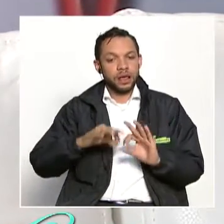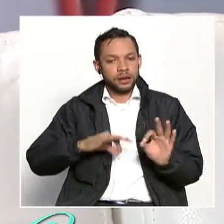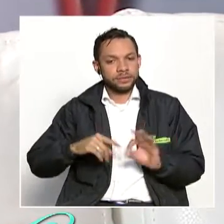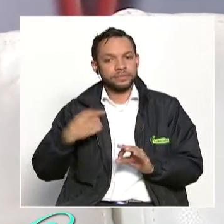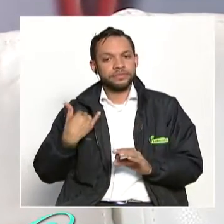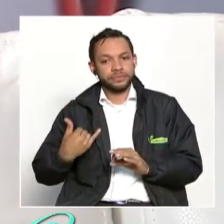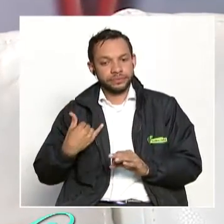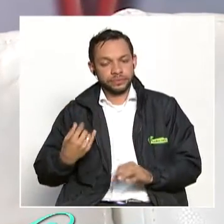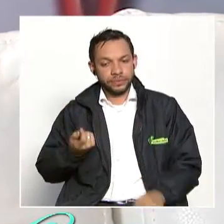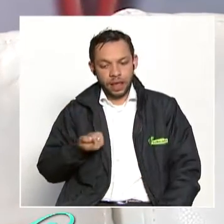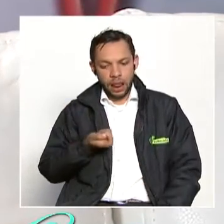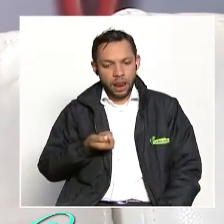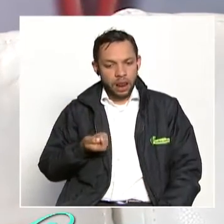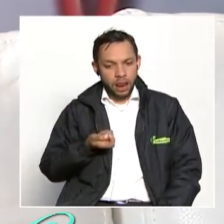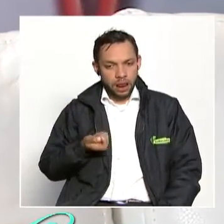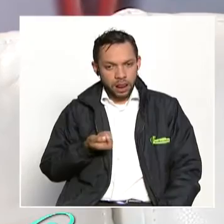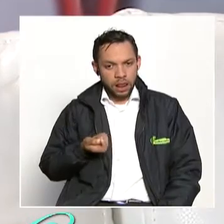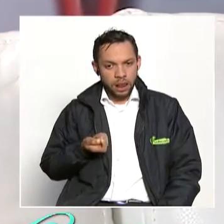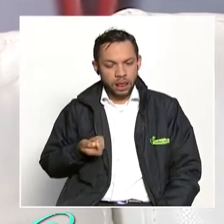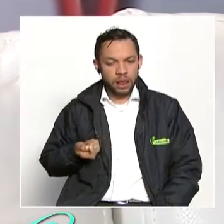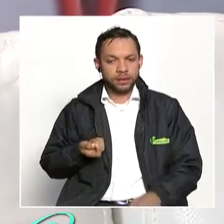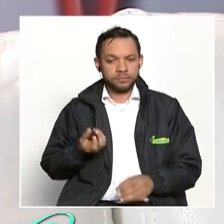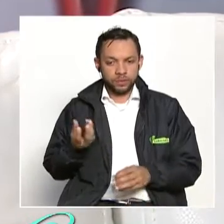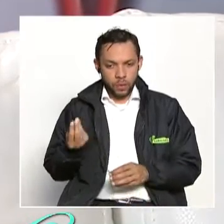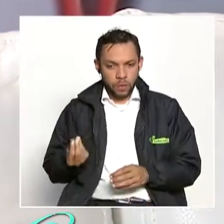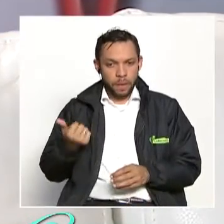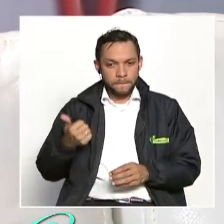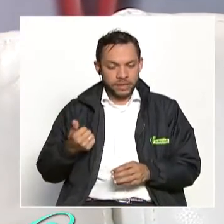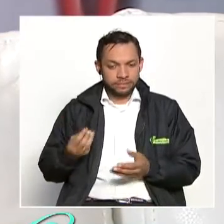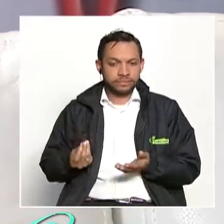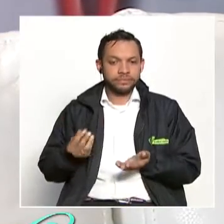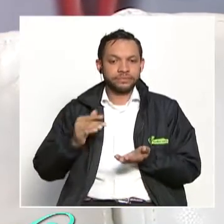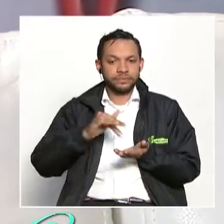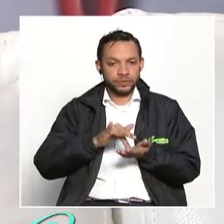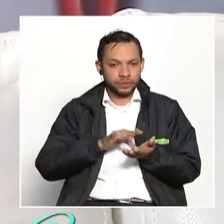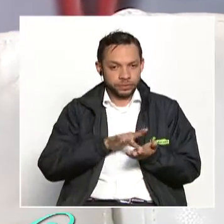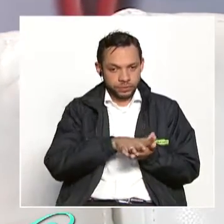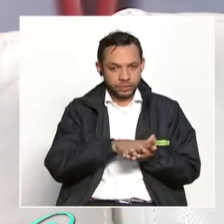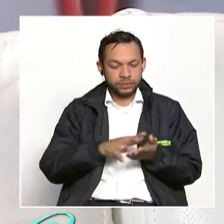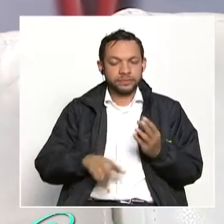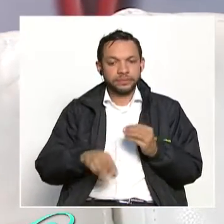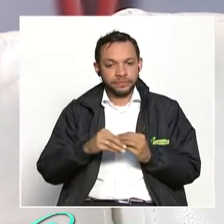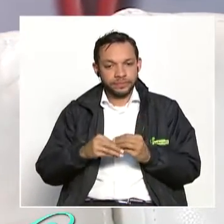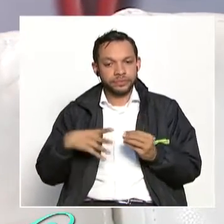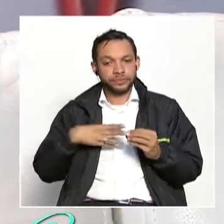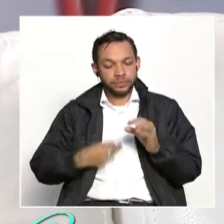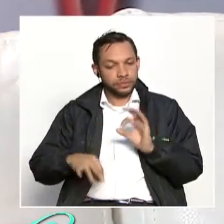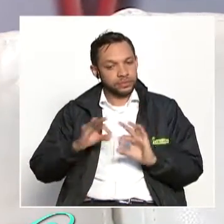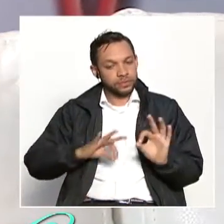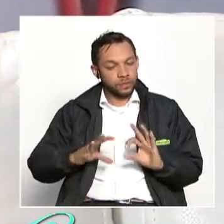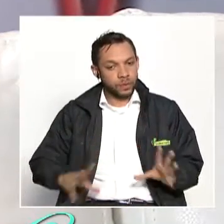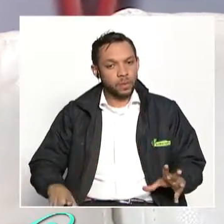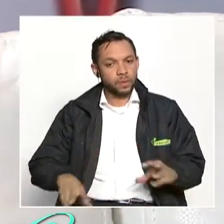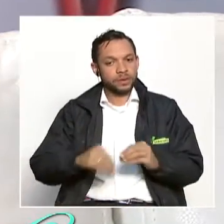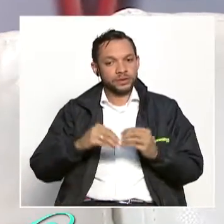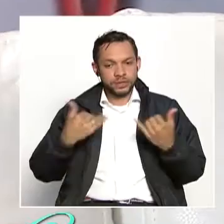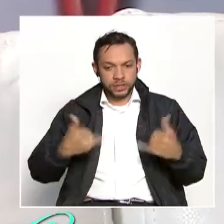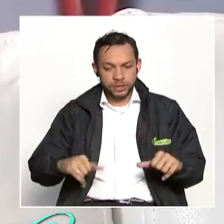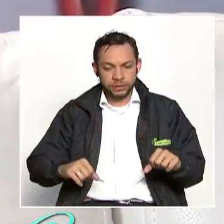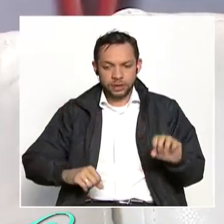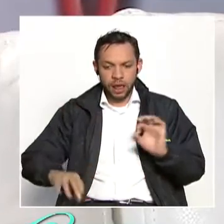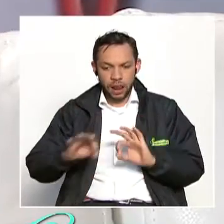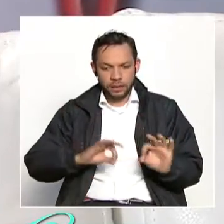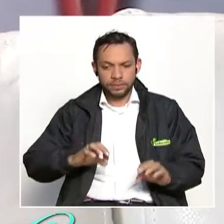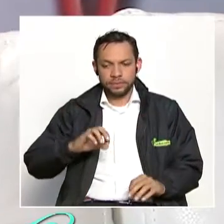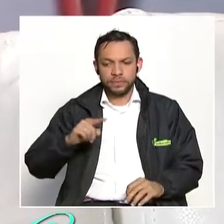son las bacterias probióticas y después el propio sistema inmune. Entonces, si nosotros tenemos una